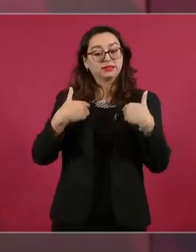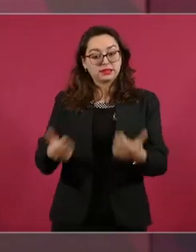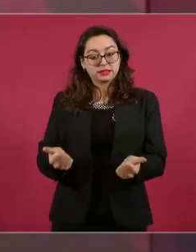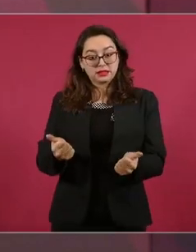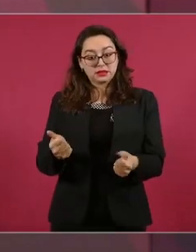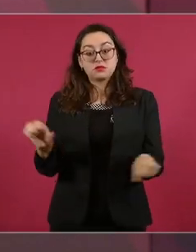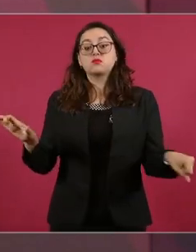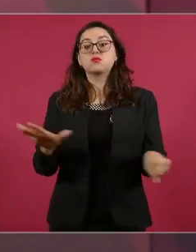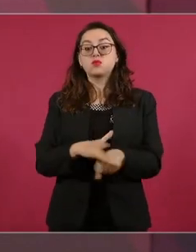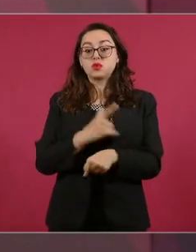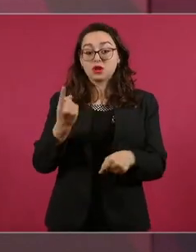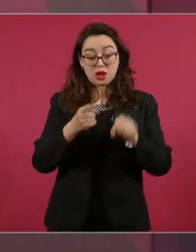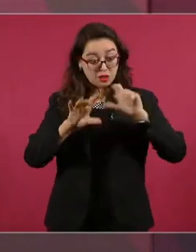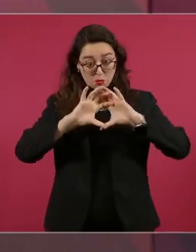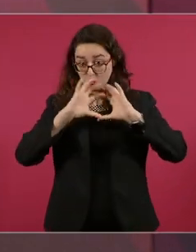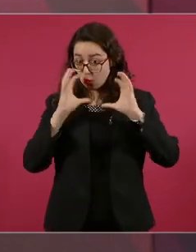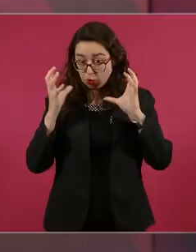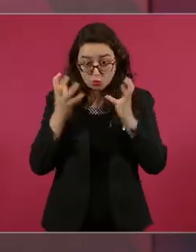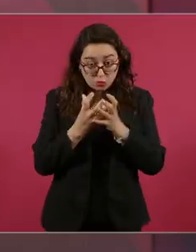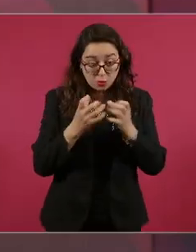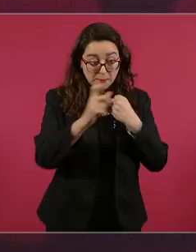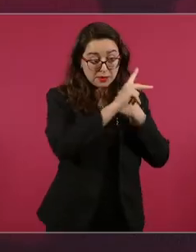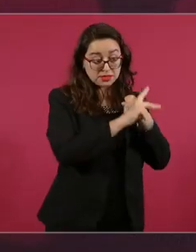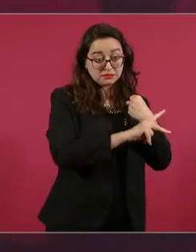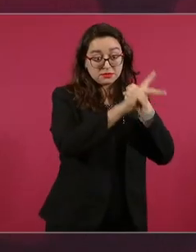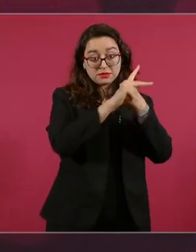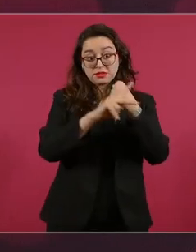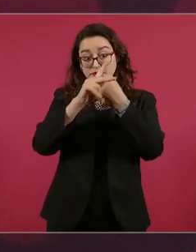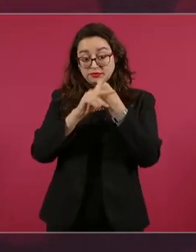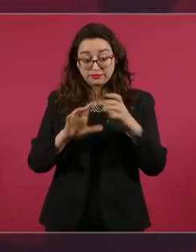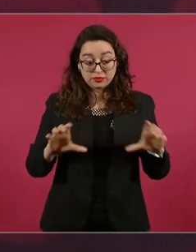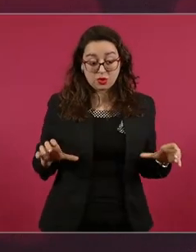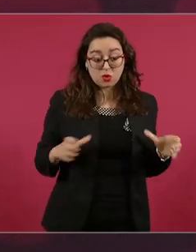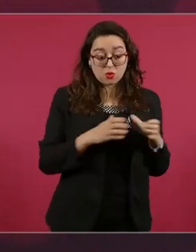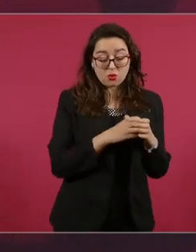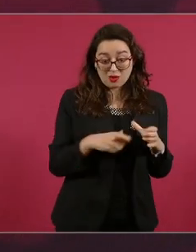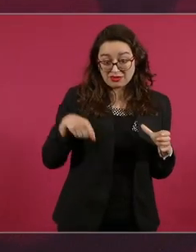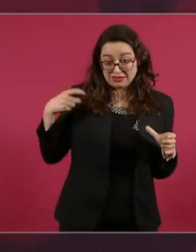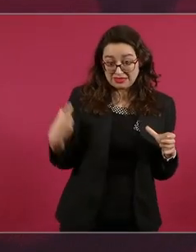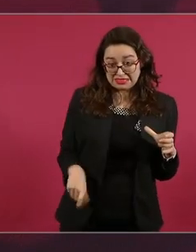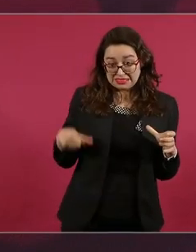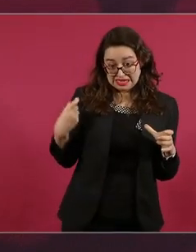en todos los países, para imponerse, para